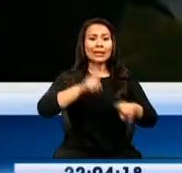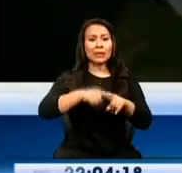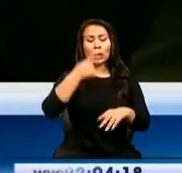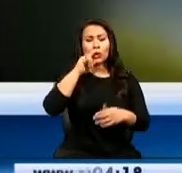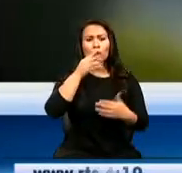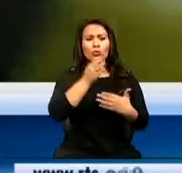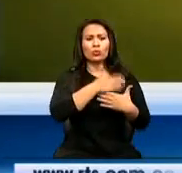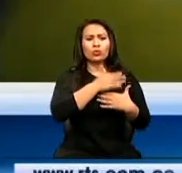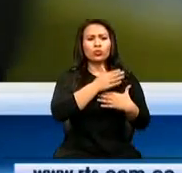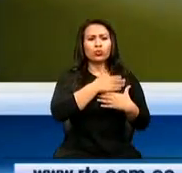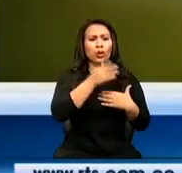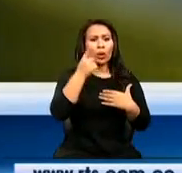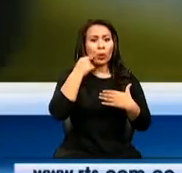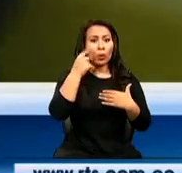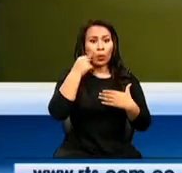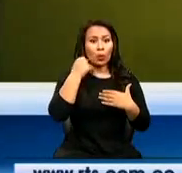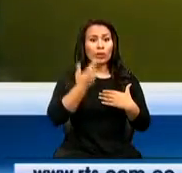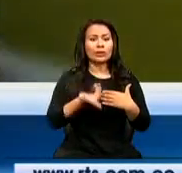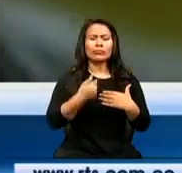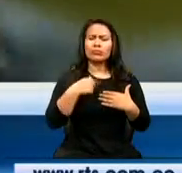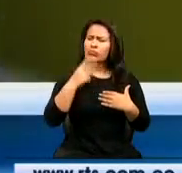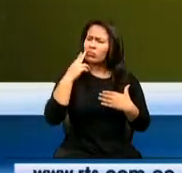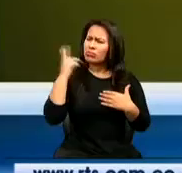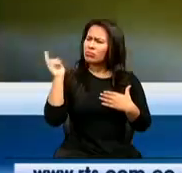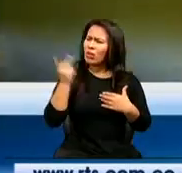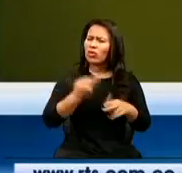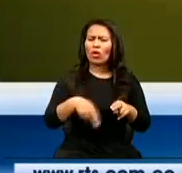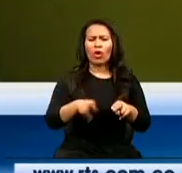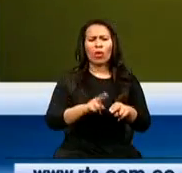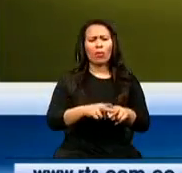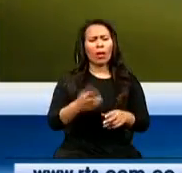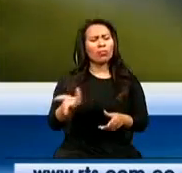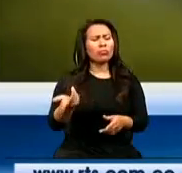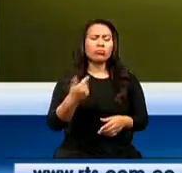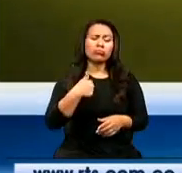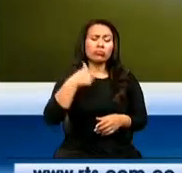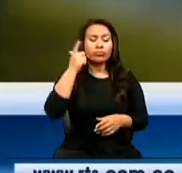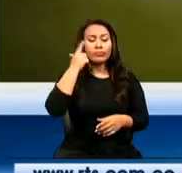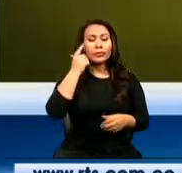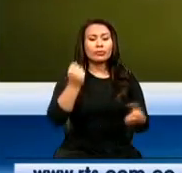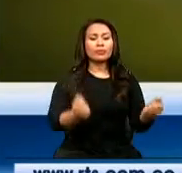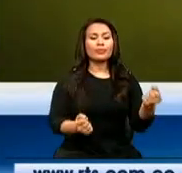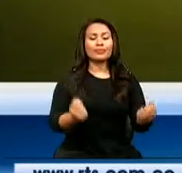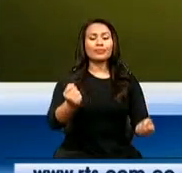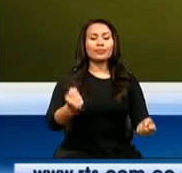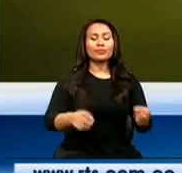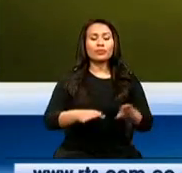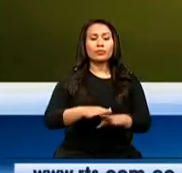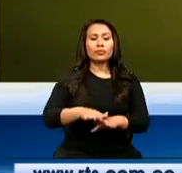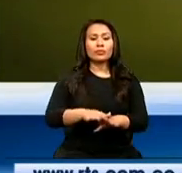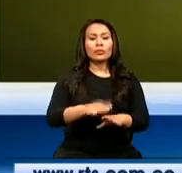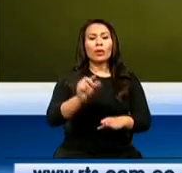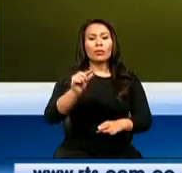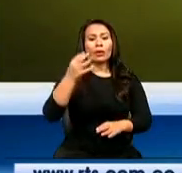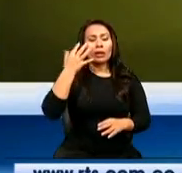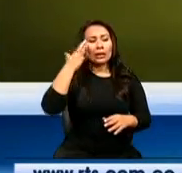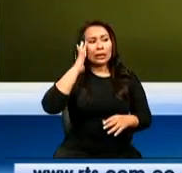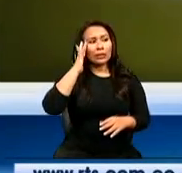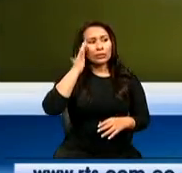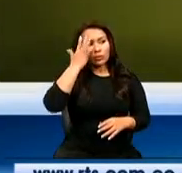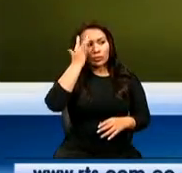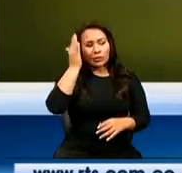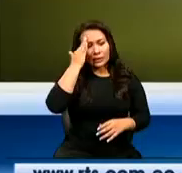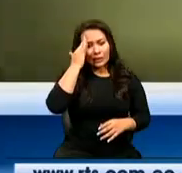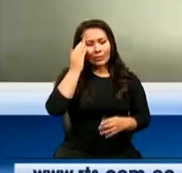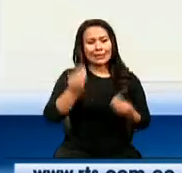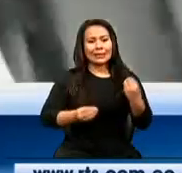inquietó. Se pusieron nerviosos los dos, yo dije normal por el bebé, pero se habían puesto nerviosos ya por lo que sabían lo que estaban